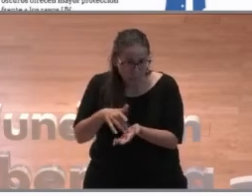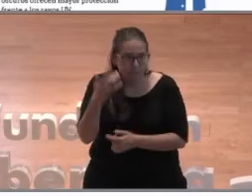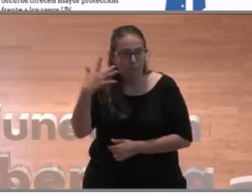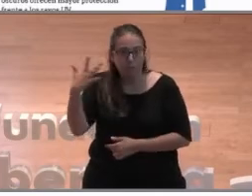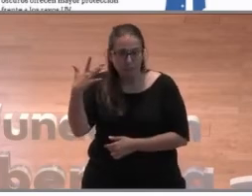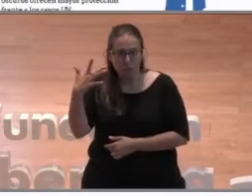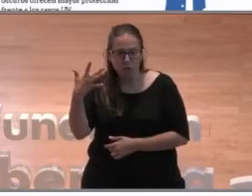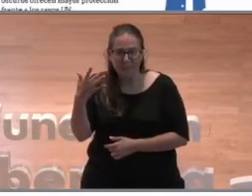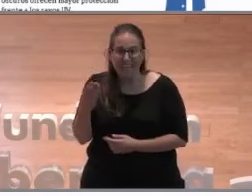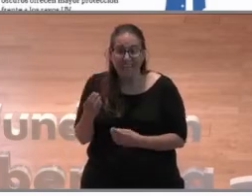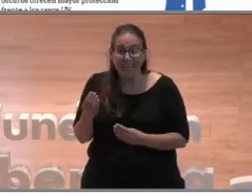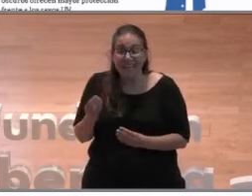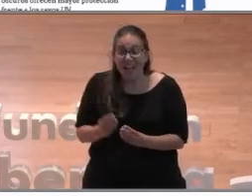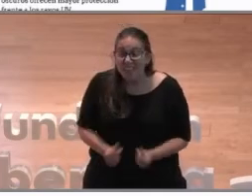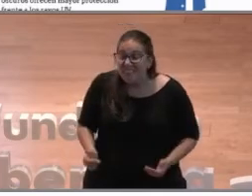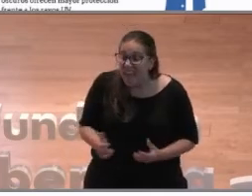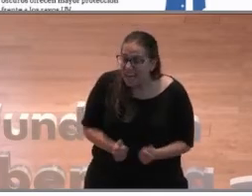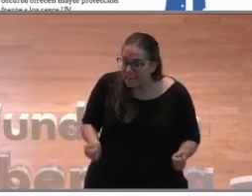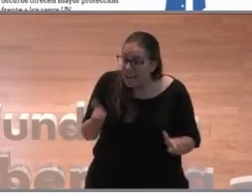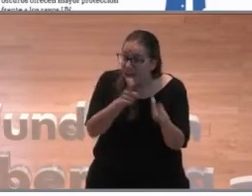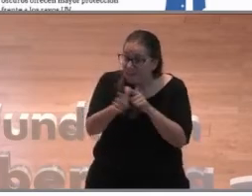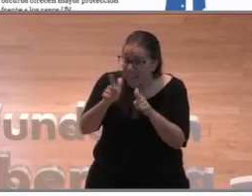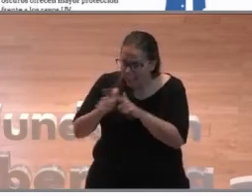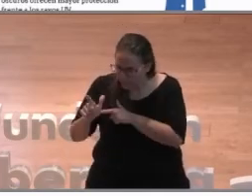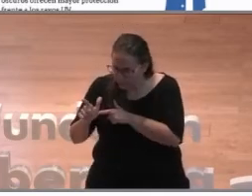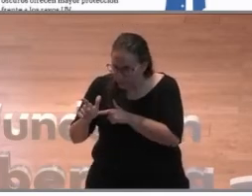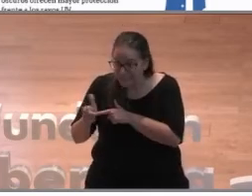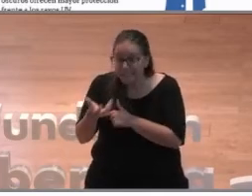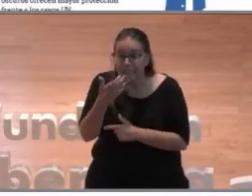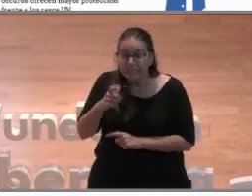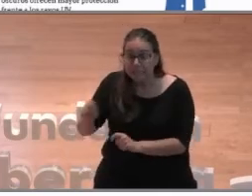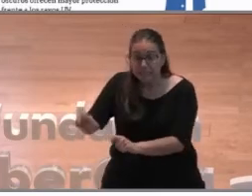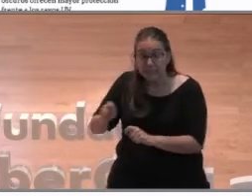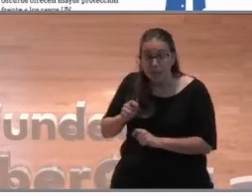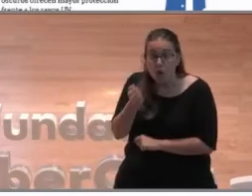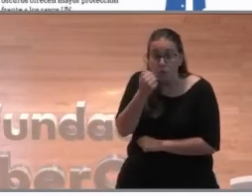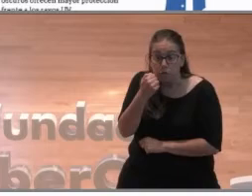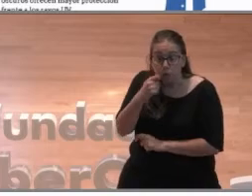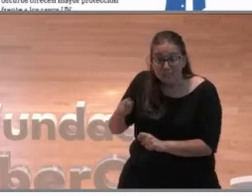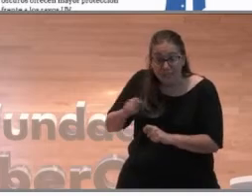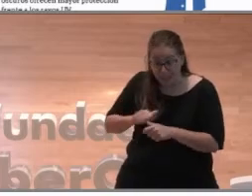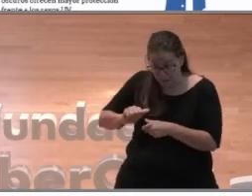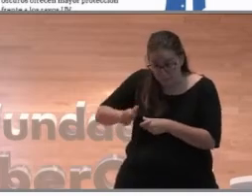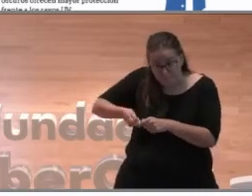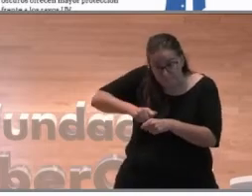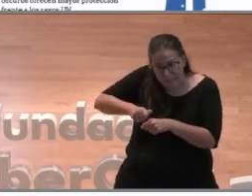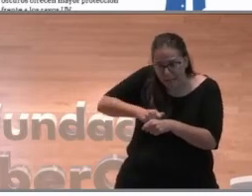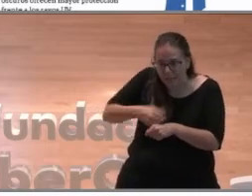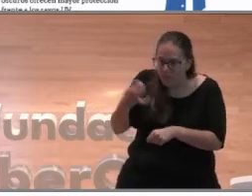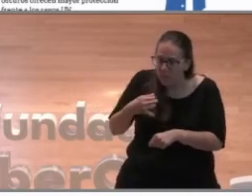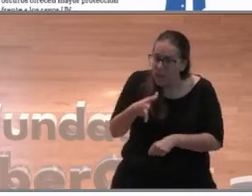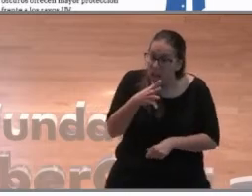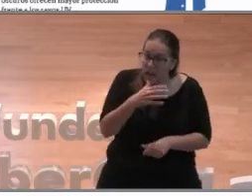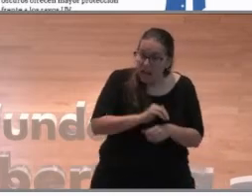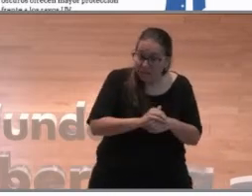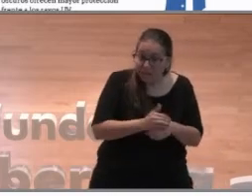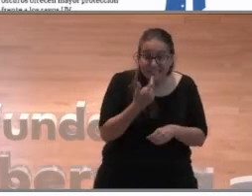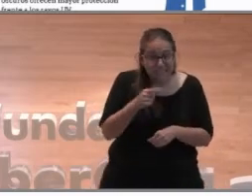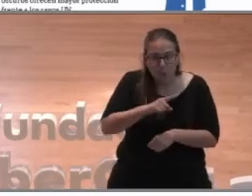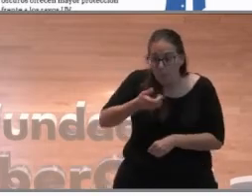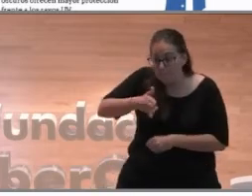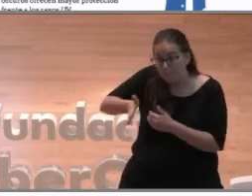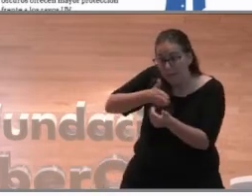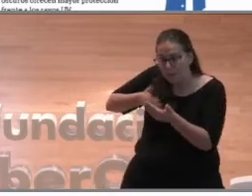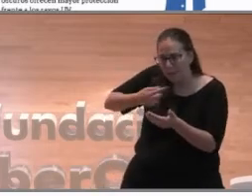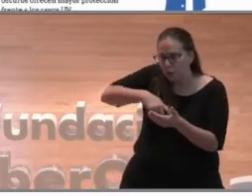la famosa diarrea del viajero, las frutas si nos las dan peladas, las lavamos. Y si no, las pelamos nosotros, ¿no?